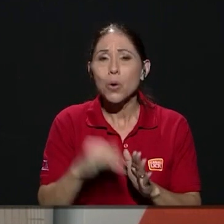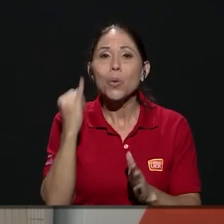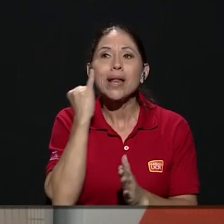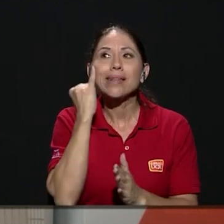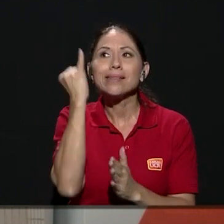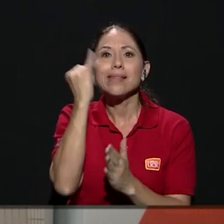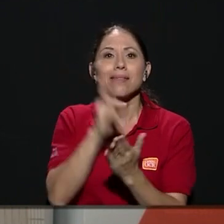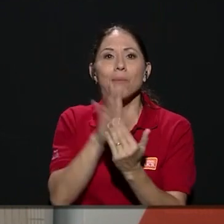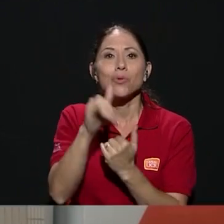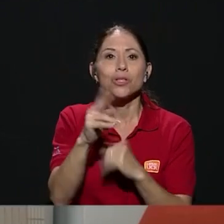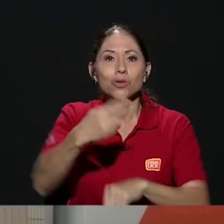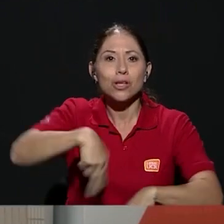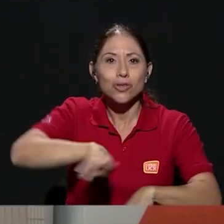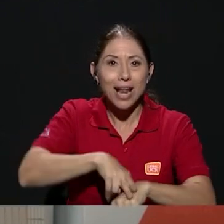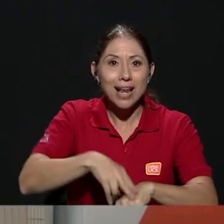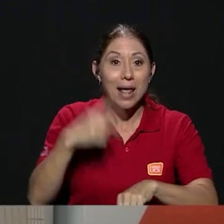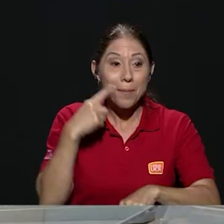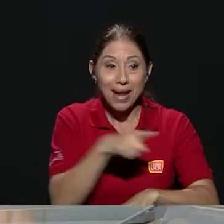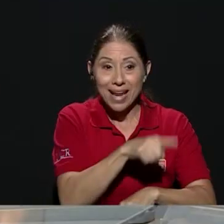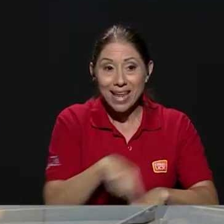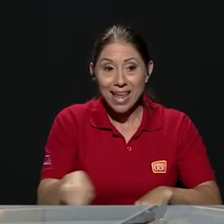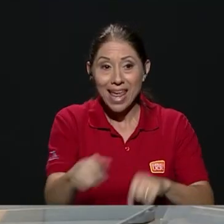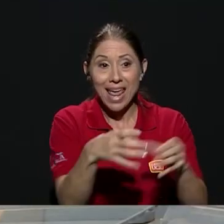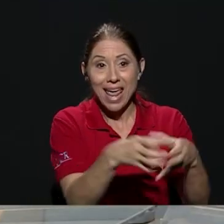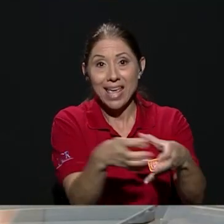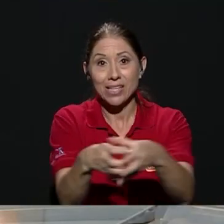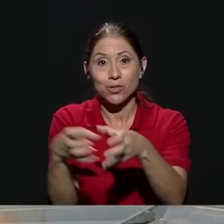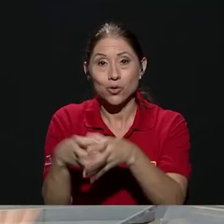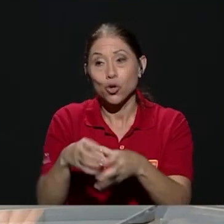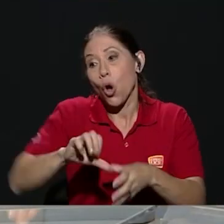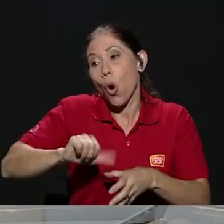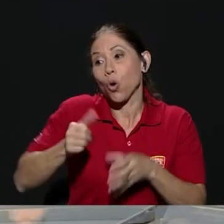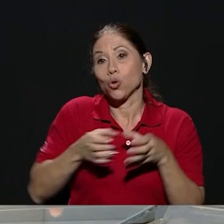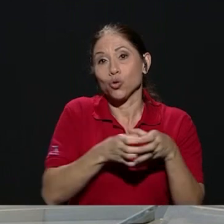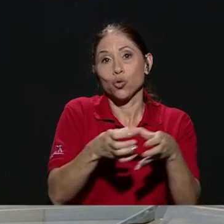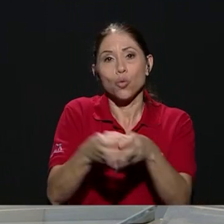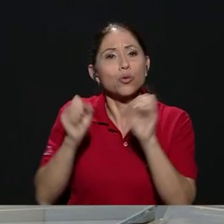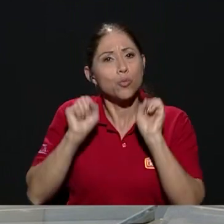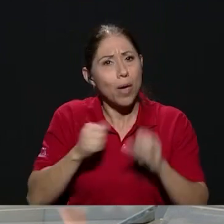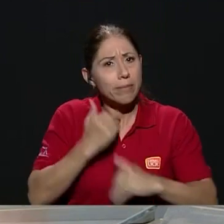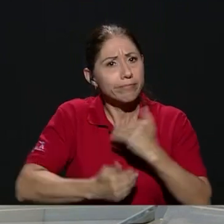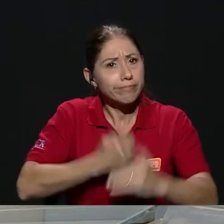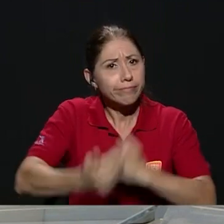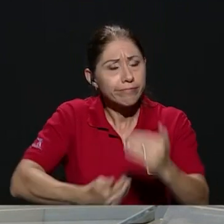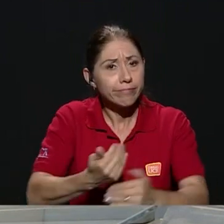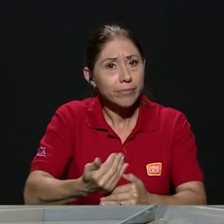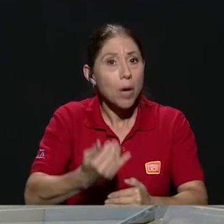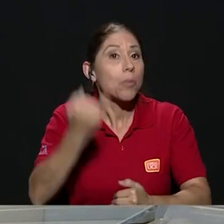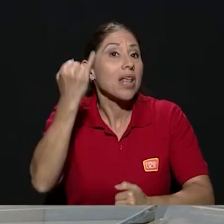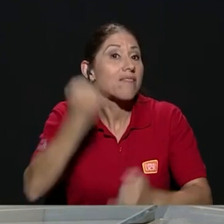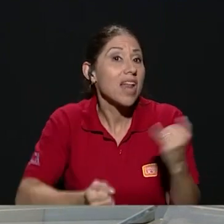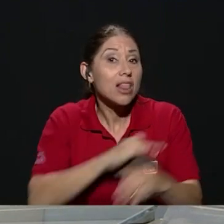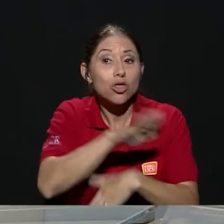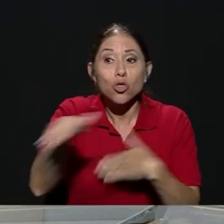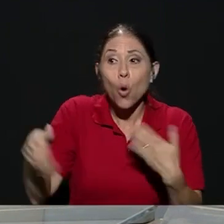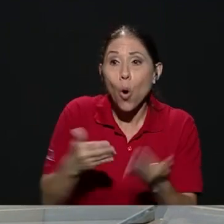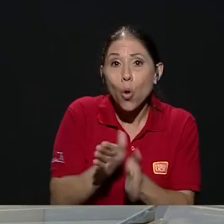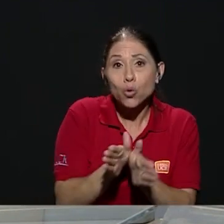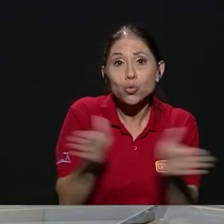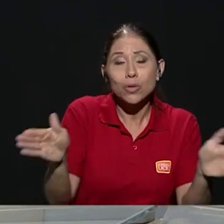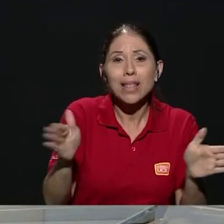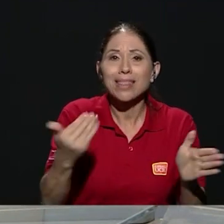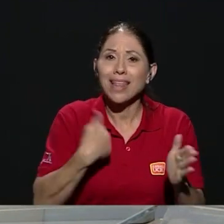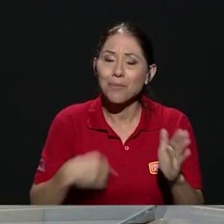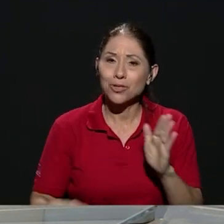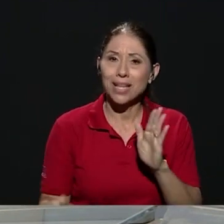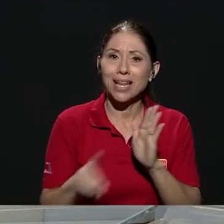iniciativa nacional que nos permita sacar a estas y otras poblaciones en riesgo y en vulnerabilidad adelante, porque al final pues todos y todas tenemos el derecho